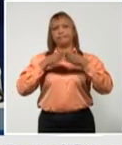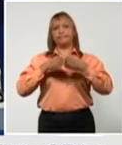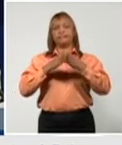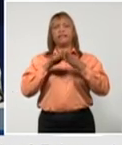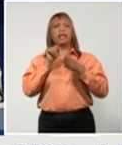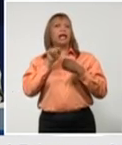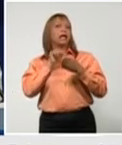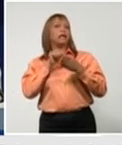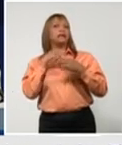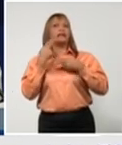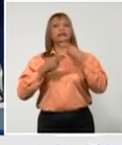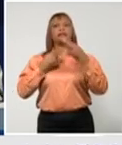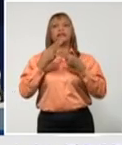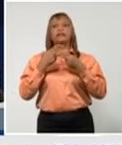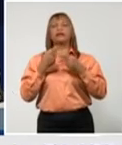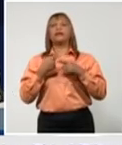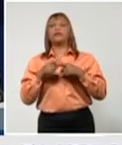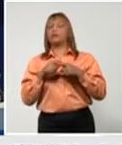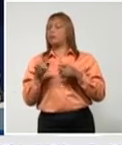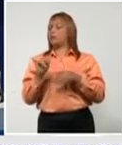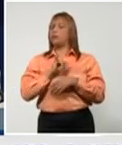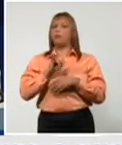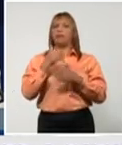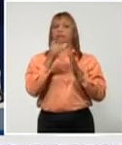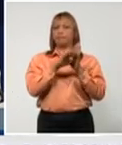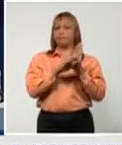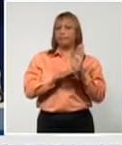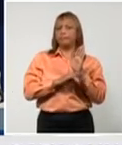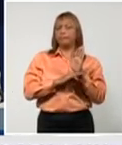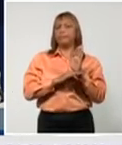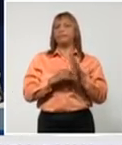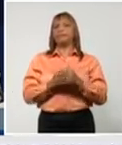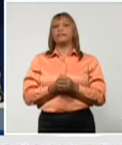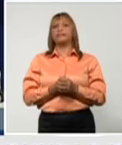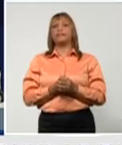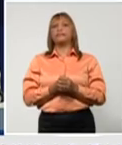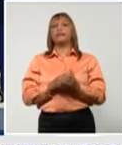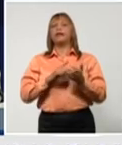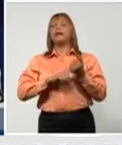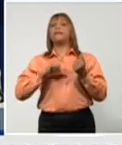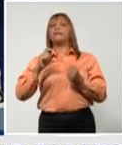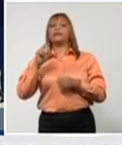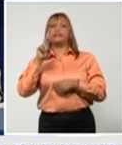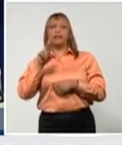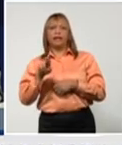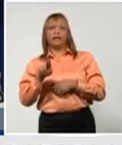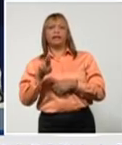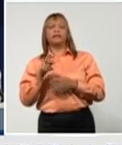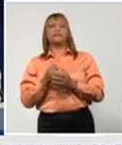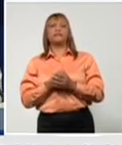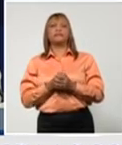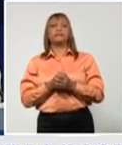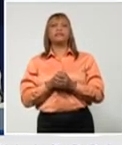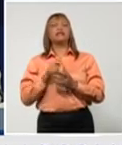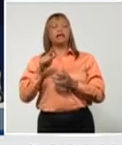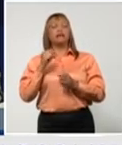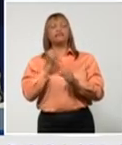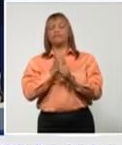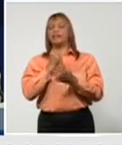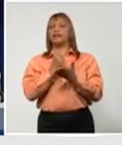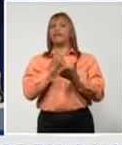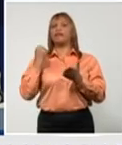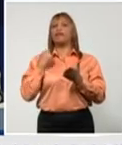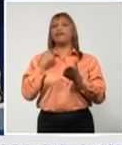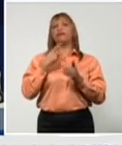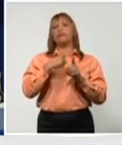le realizó, como también está establecido en el protocolo, el PCR en tiempo real, y es cuando se confirma en